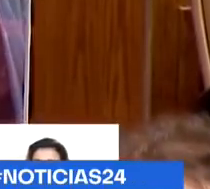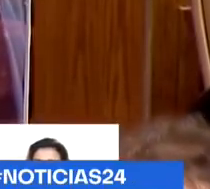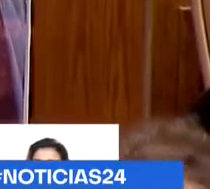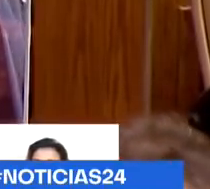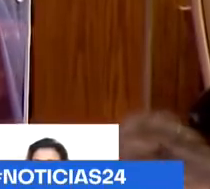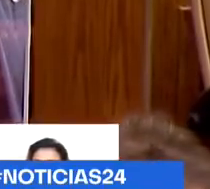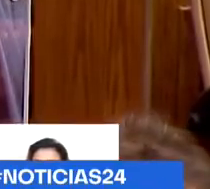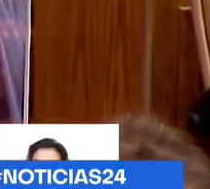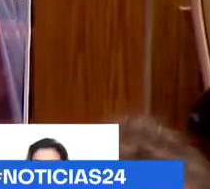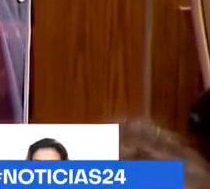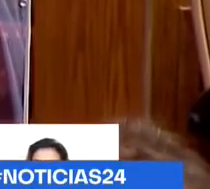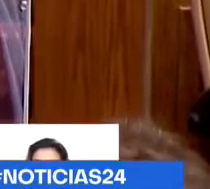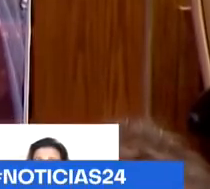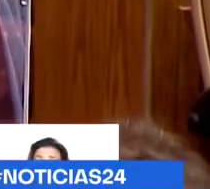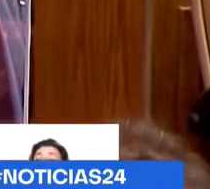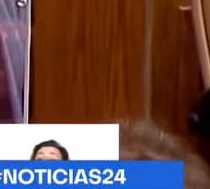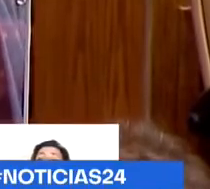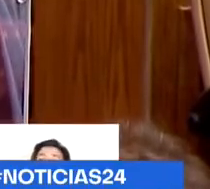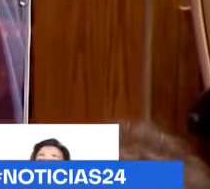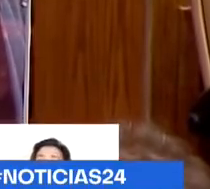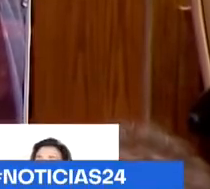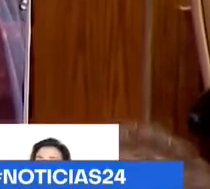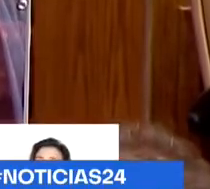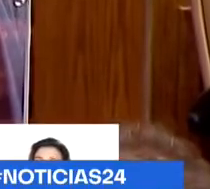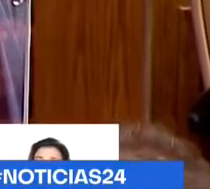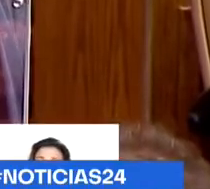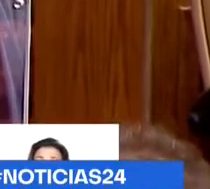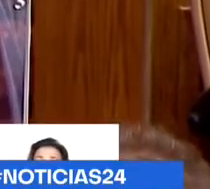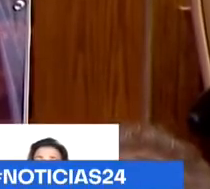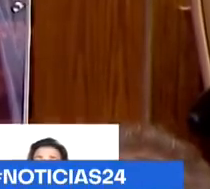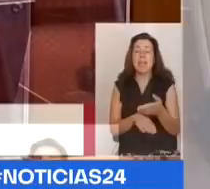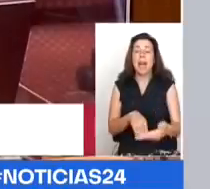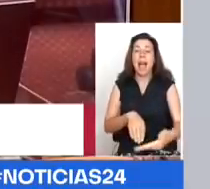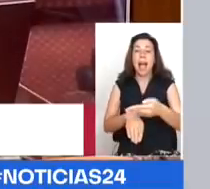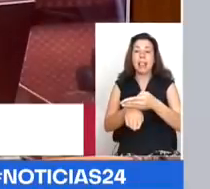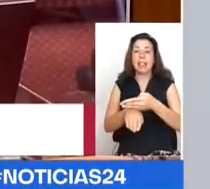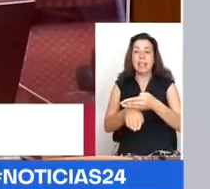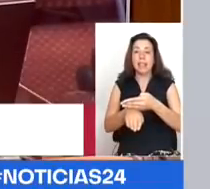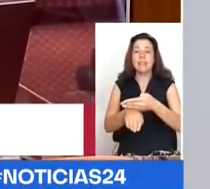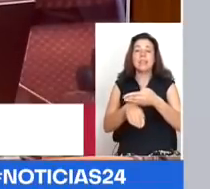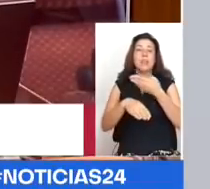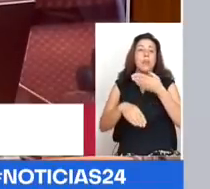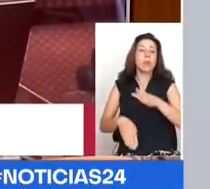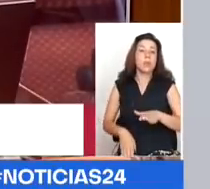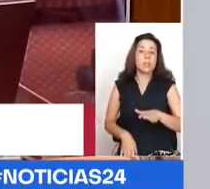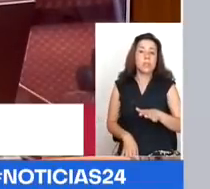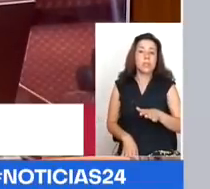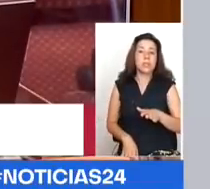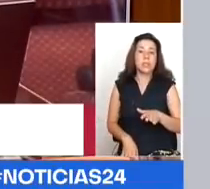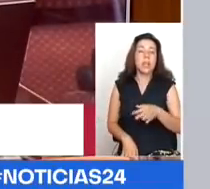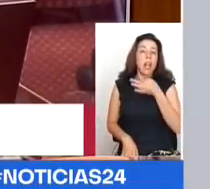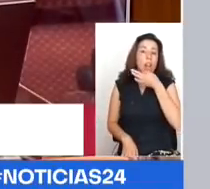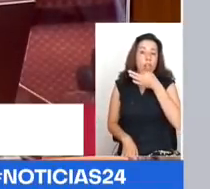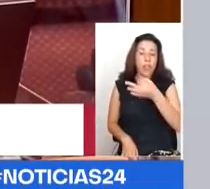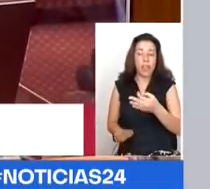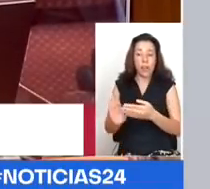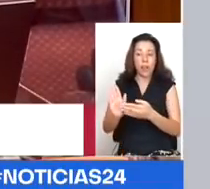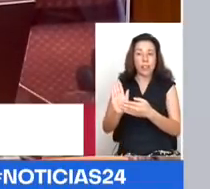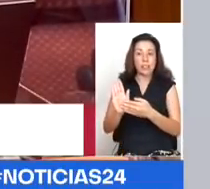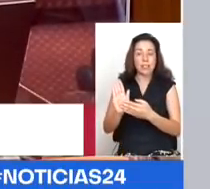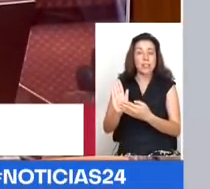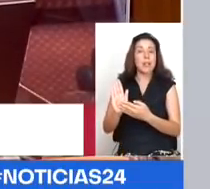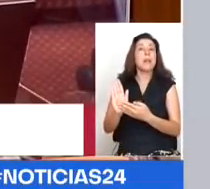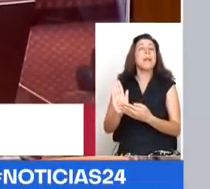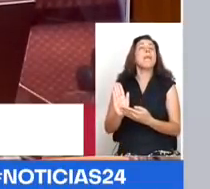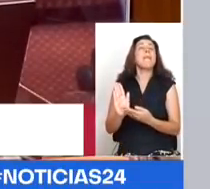medular, lo que se vota, sí, lo que se votó es el avance de la pensión garantizada universal hacia el Senado. Don Kevin Felgueras, retomamos, Andrés, con